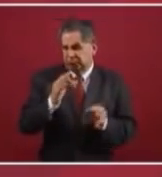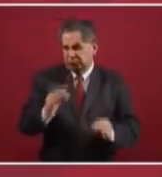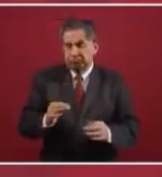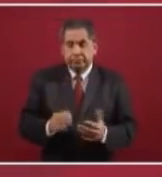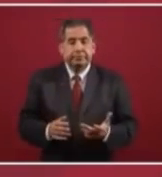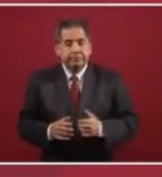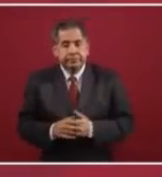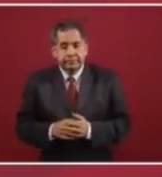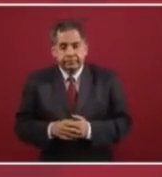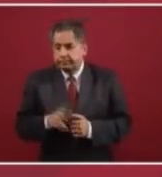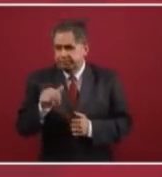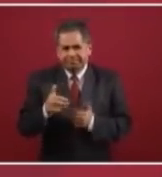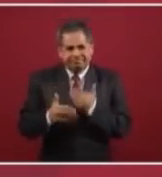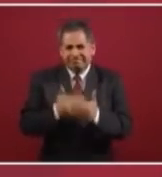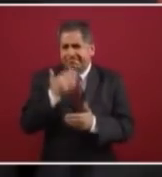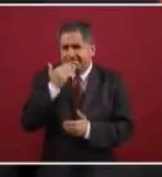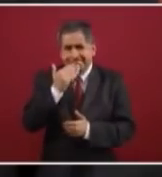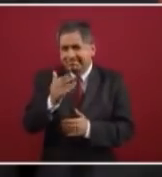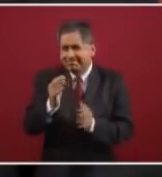porque vamos muy bien.